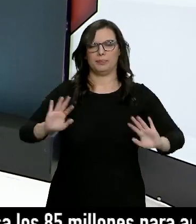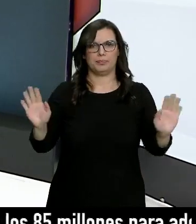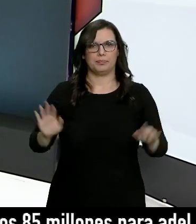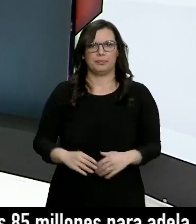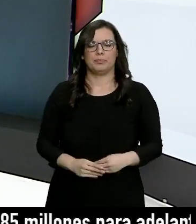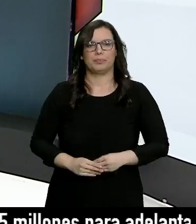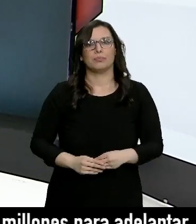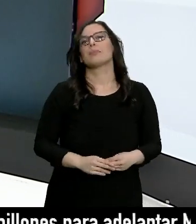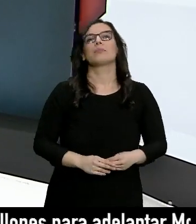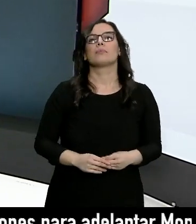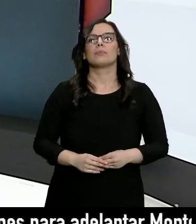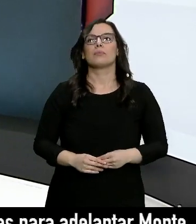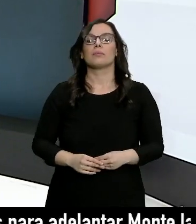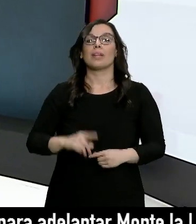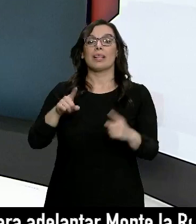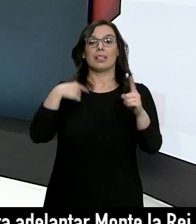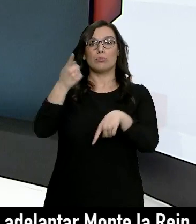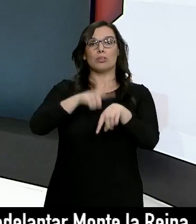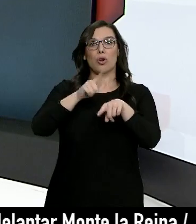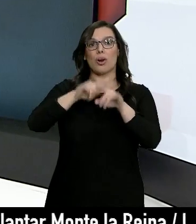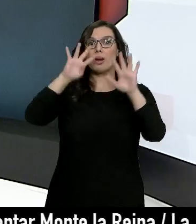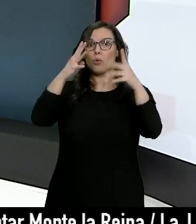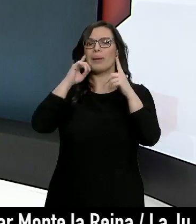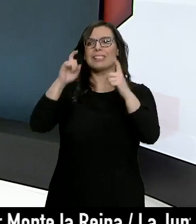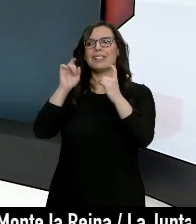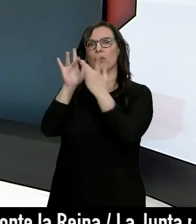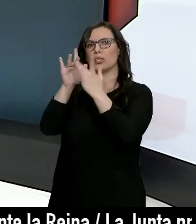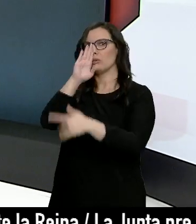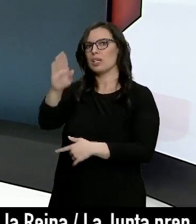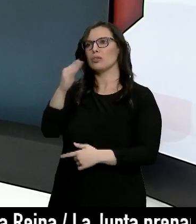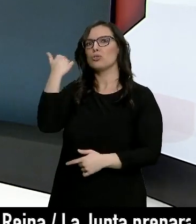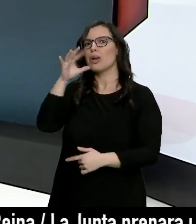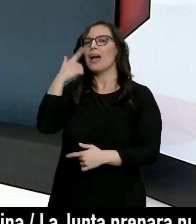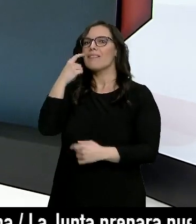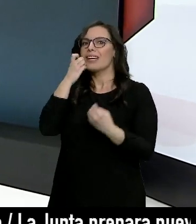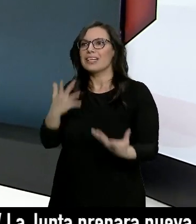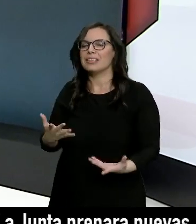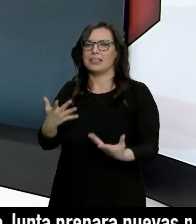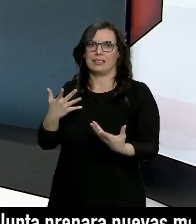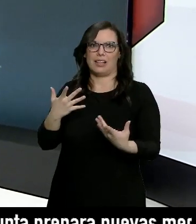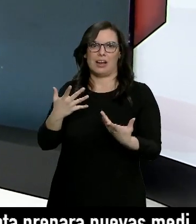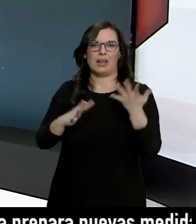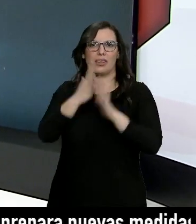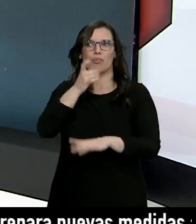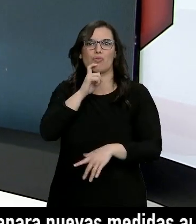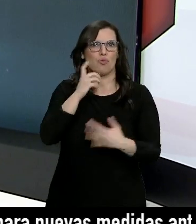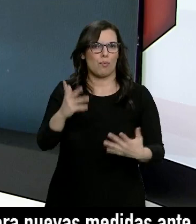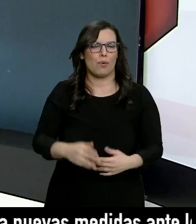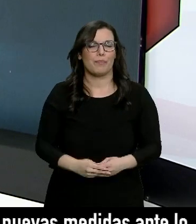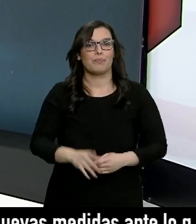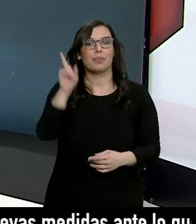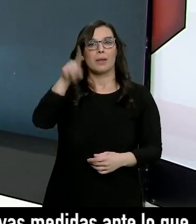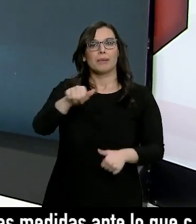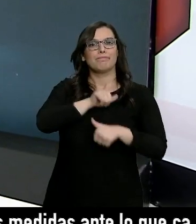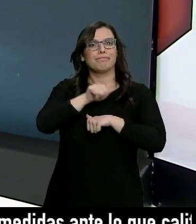el informativo de las 9 intentaremos estar en directo en Soria para conocer la última hora de ese incendio. Y estamos también a